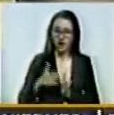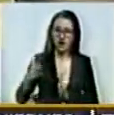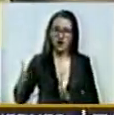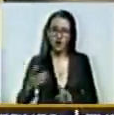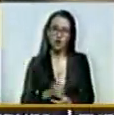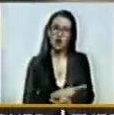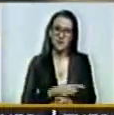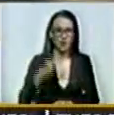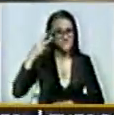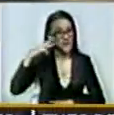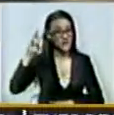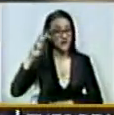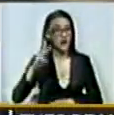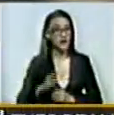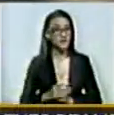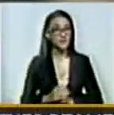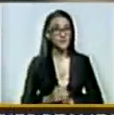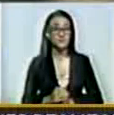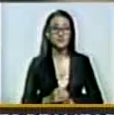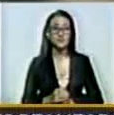hermano mexicano,